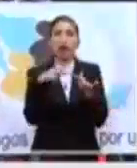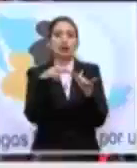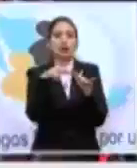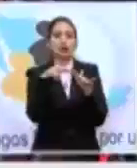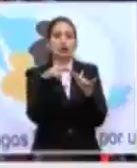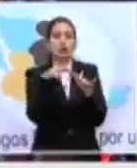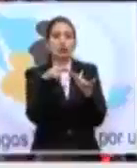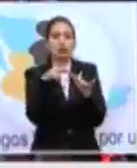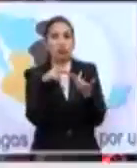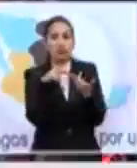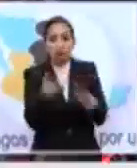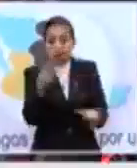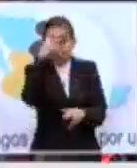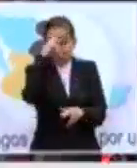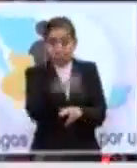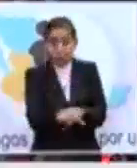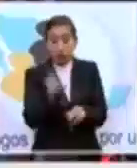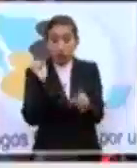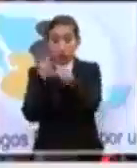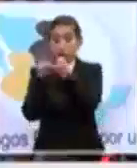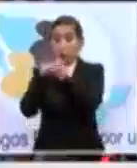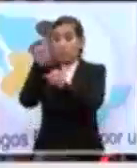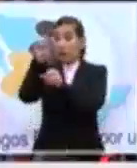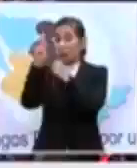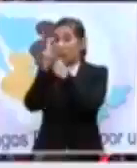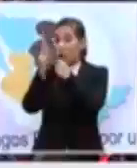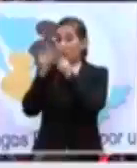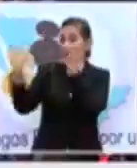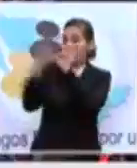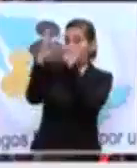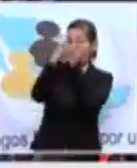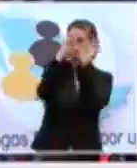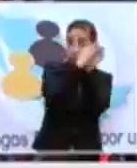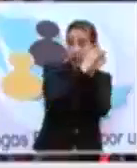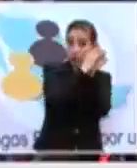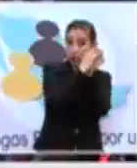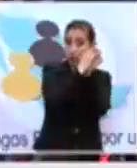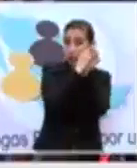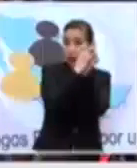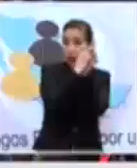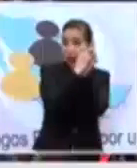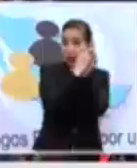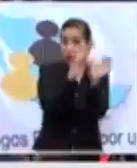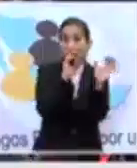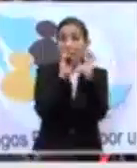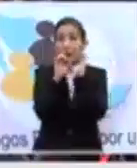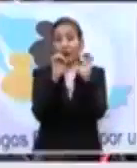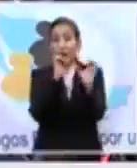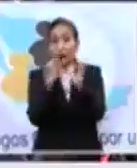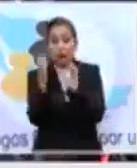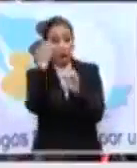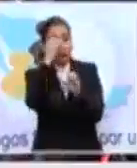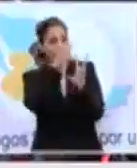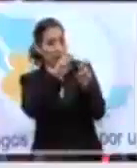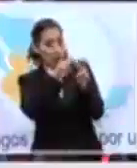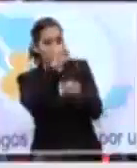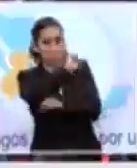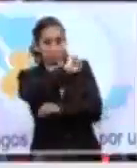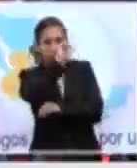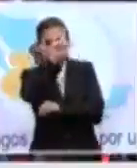relacionado a México con más de 20 países. Según los medios de comunicación, los analistas